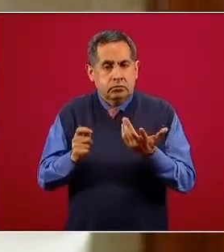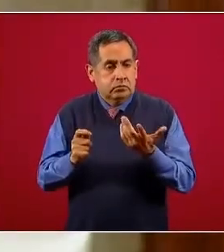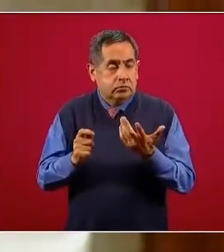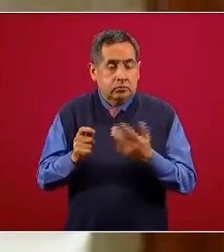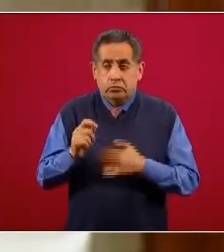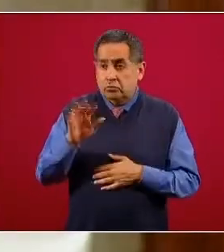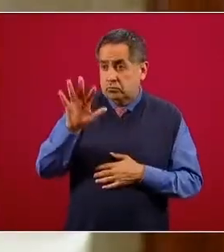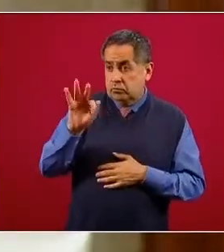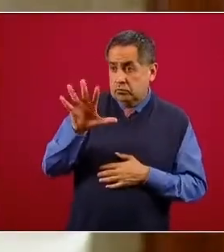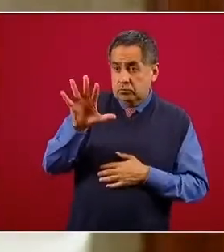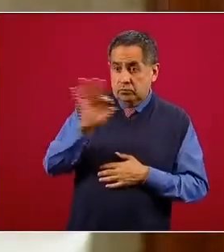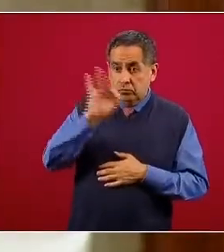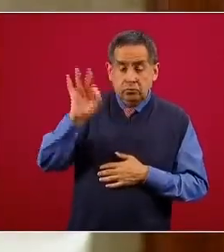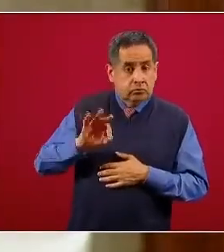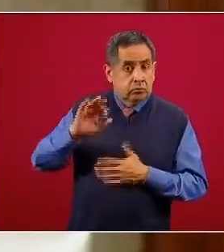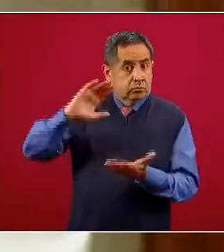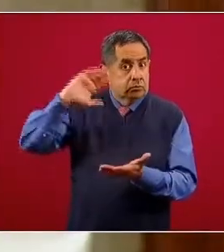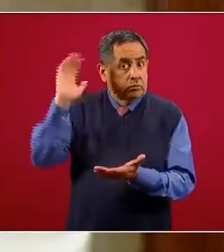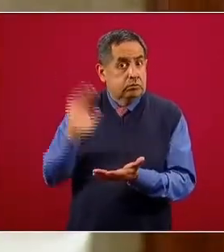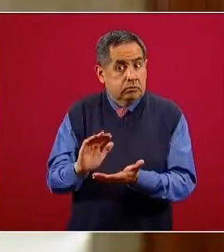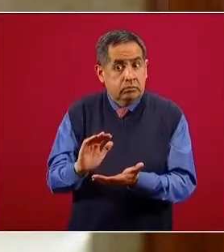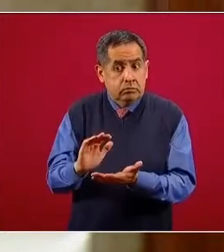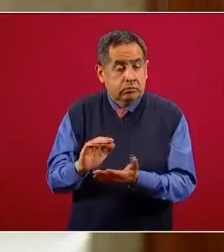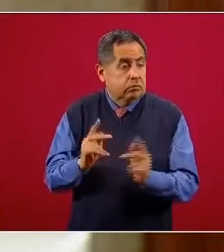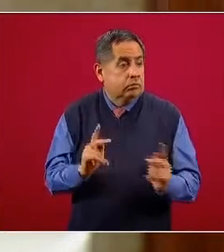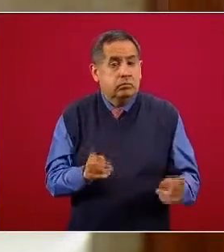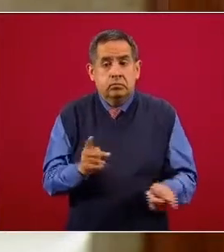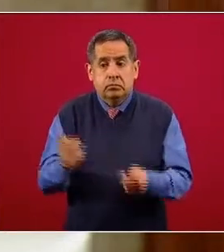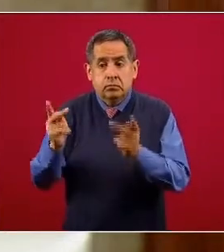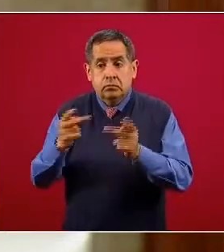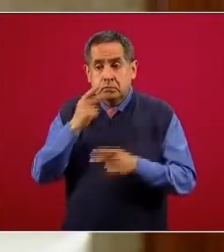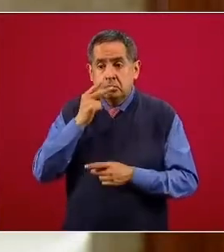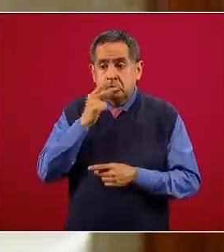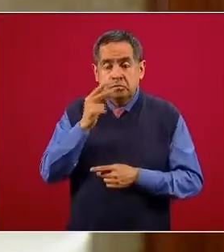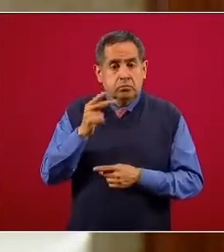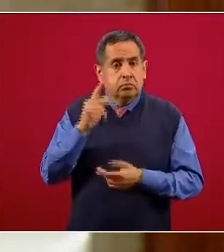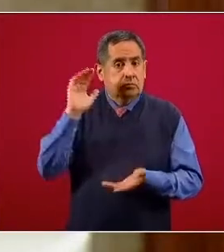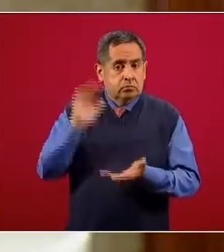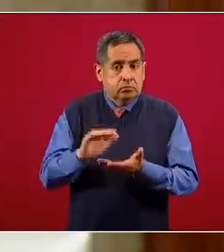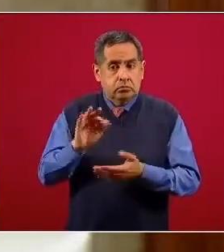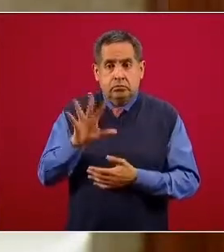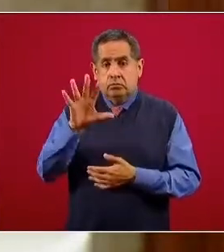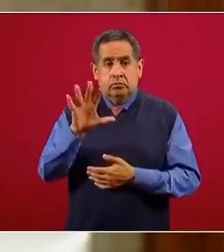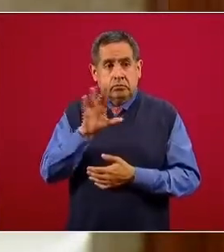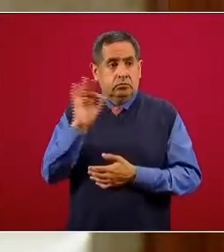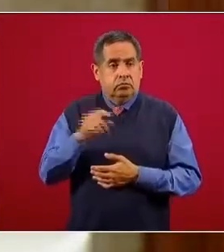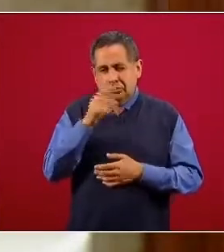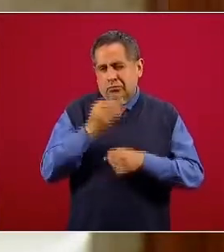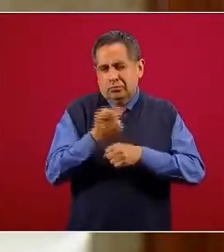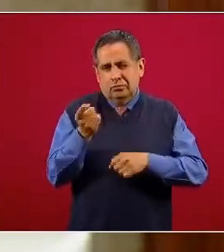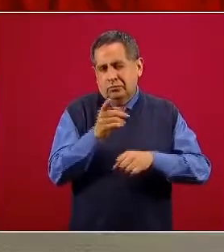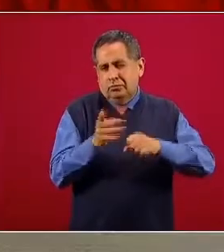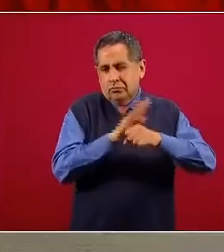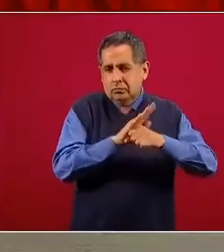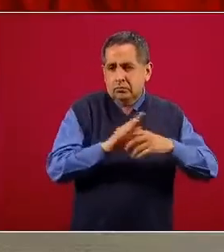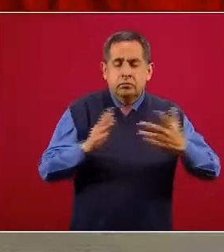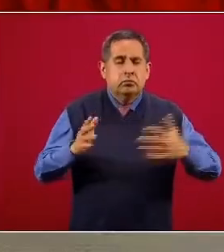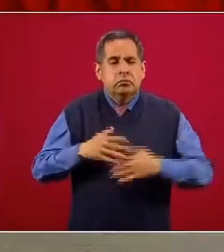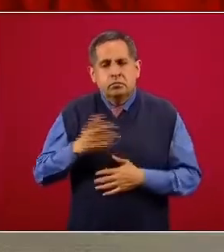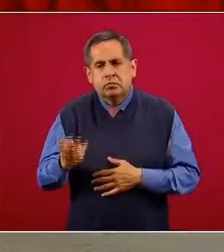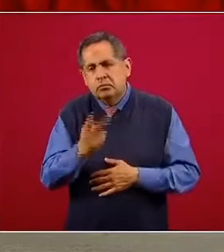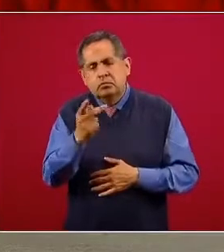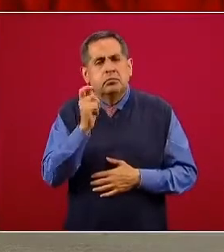en un 45% el consumo de productos de tabaco, de cigarro, en este periodo de la pandemia. Bueno, preguntar,